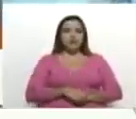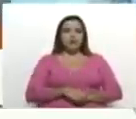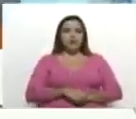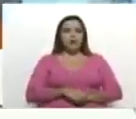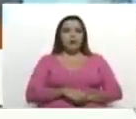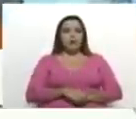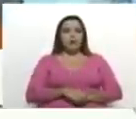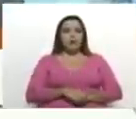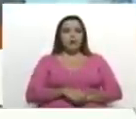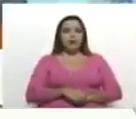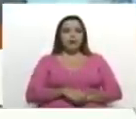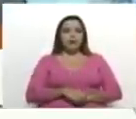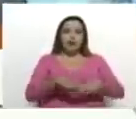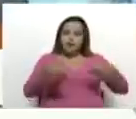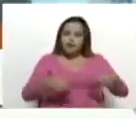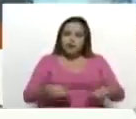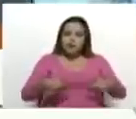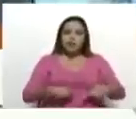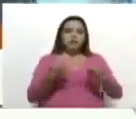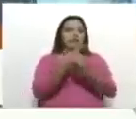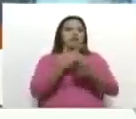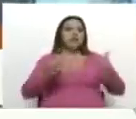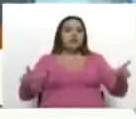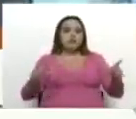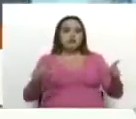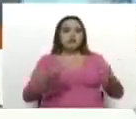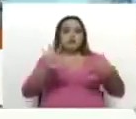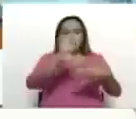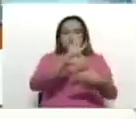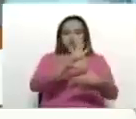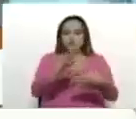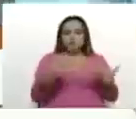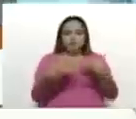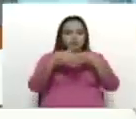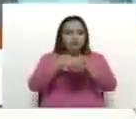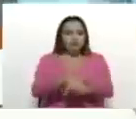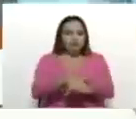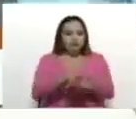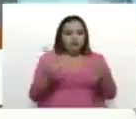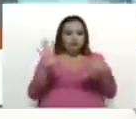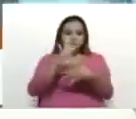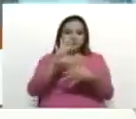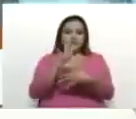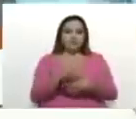a luchar por la libertad americana por la integración americana